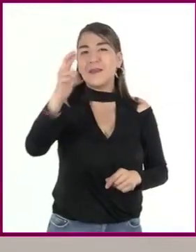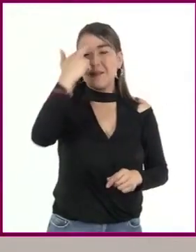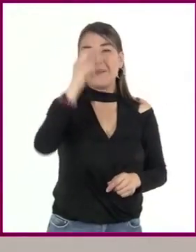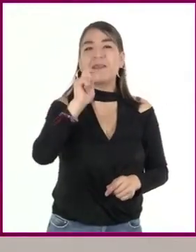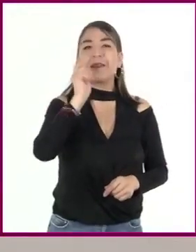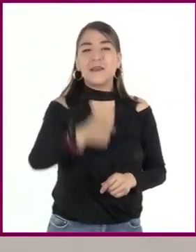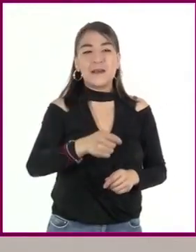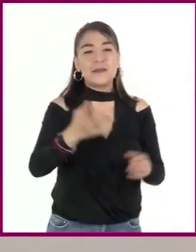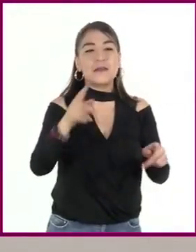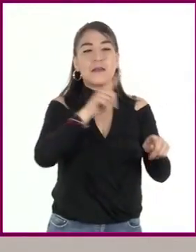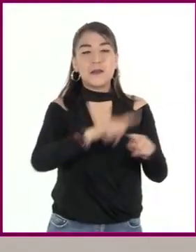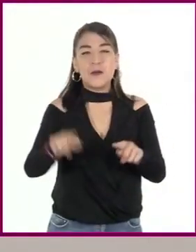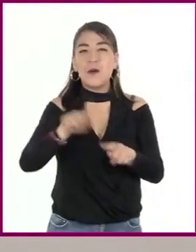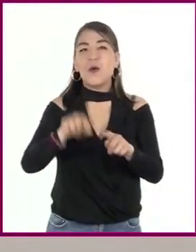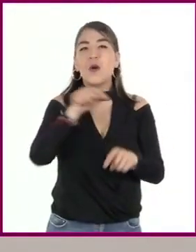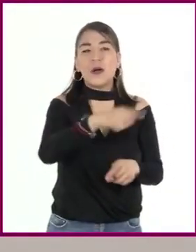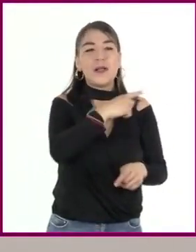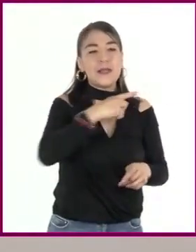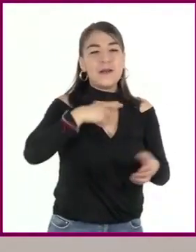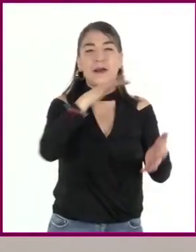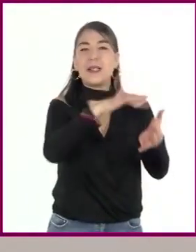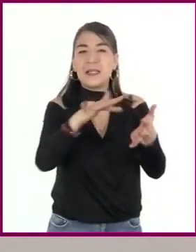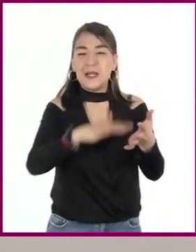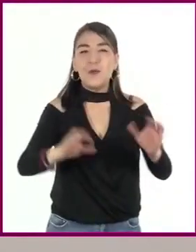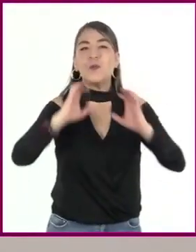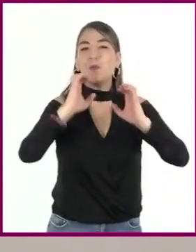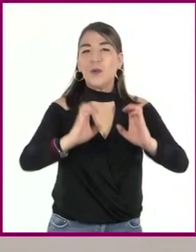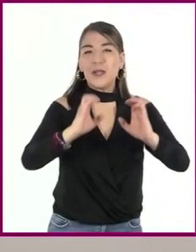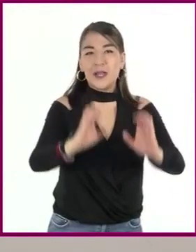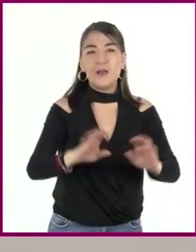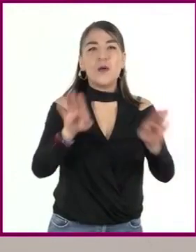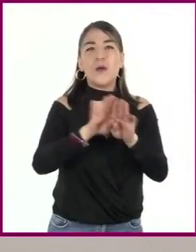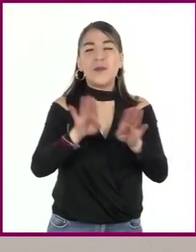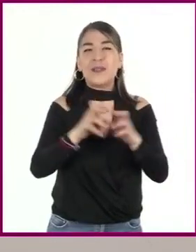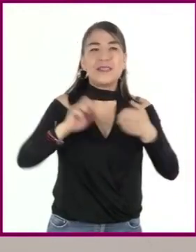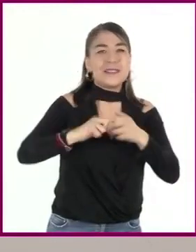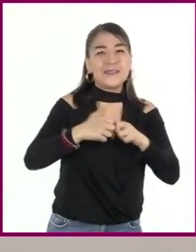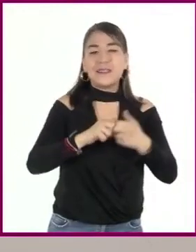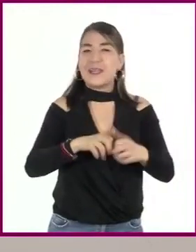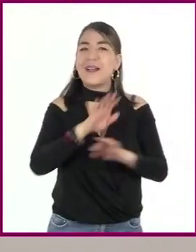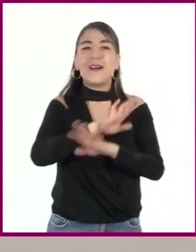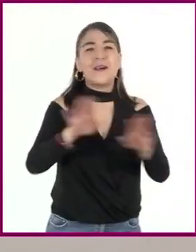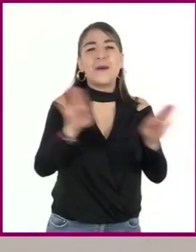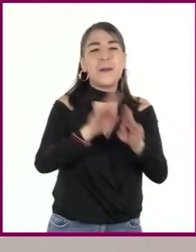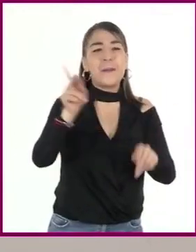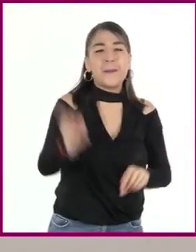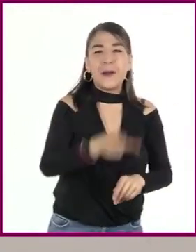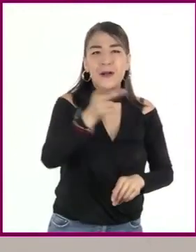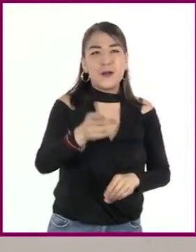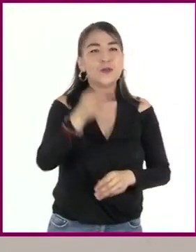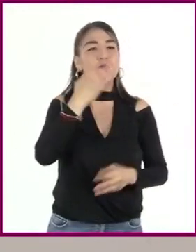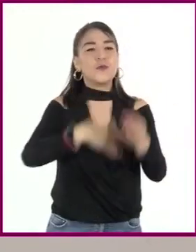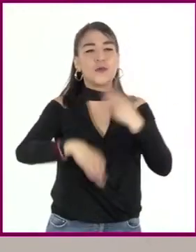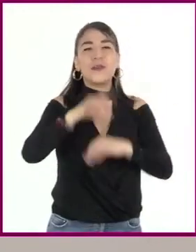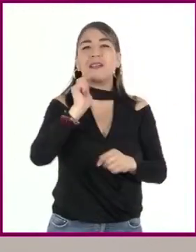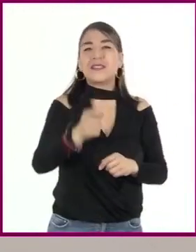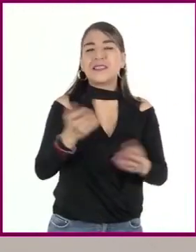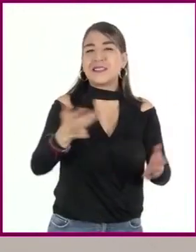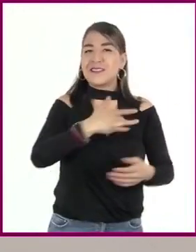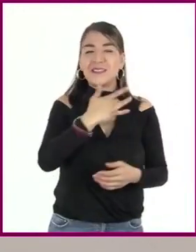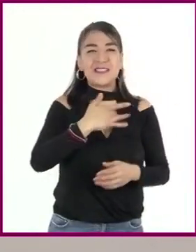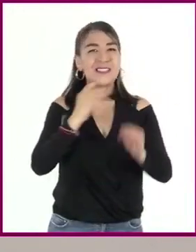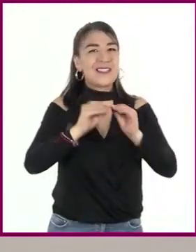documentos se leen con cuidado y sin dejarse presionar, sin miedo a preguntar todo lo que no nos quede